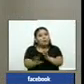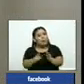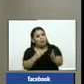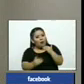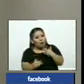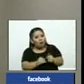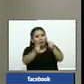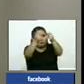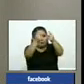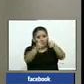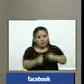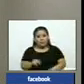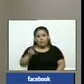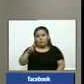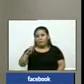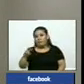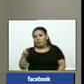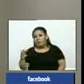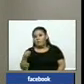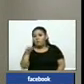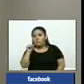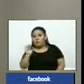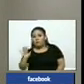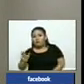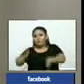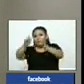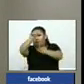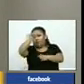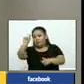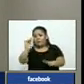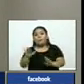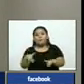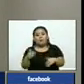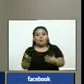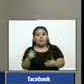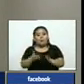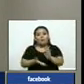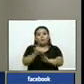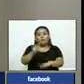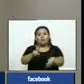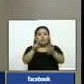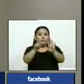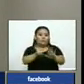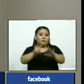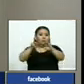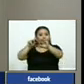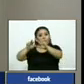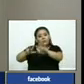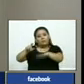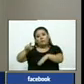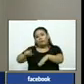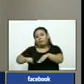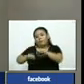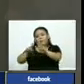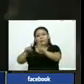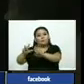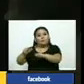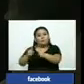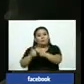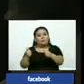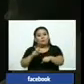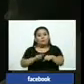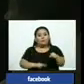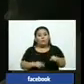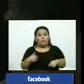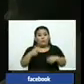el presupuesto 2020 de la institución que preside, el cual asciende a 63.3 millones de dólares. Tenemos